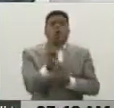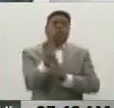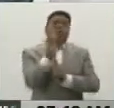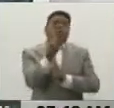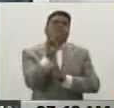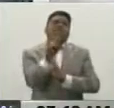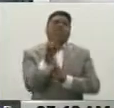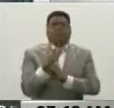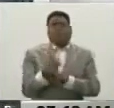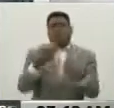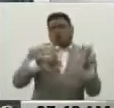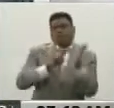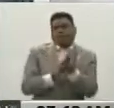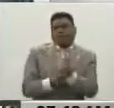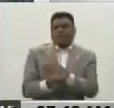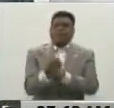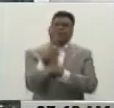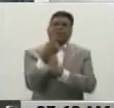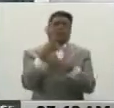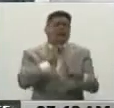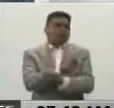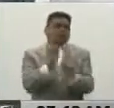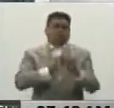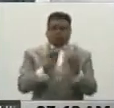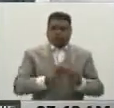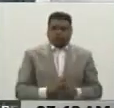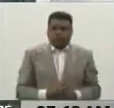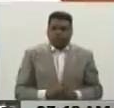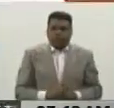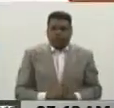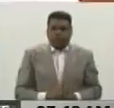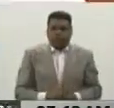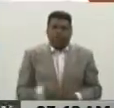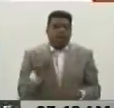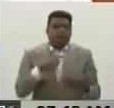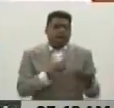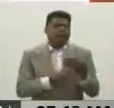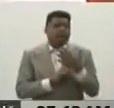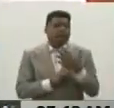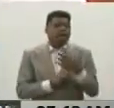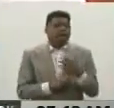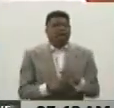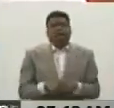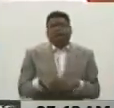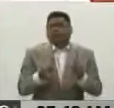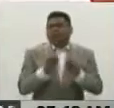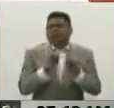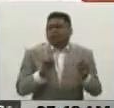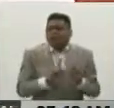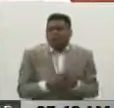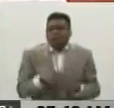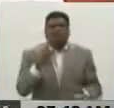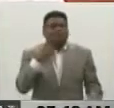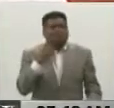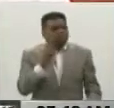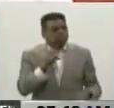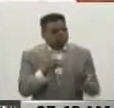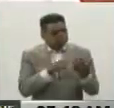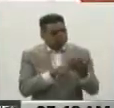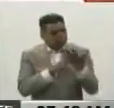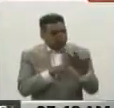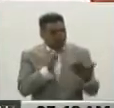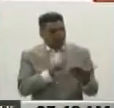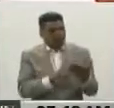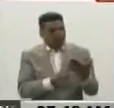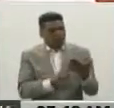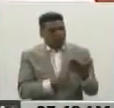oficial o que sea un ciudadano, lo que llamamos automático, ¿no? Uh-huh. En las redes sociales, sino todo lo contrario, que se convierta en un generador de contenido.